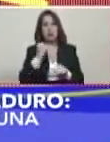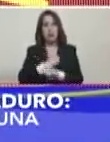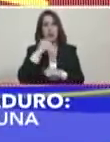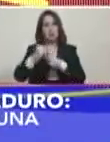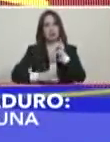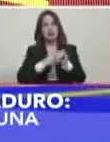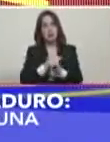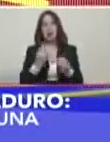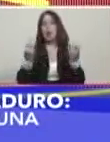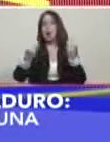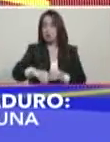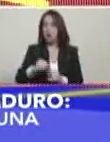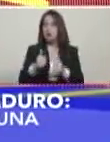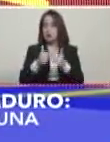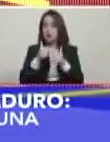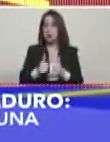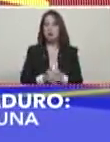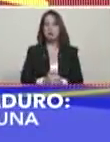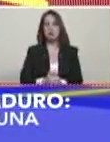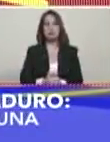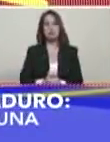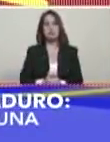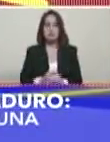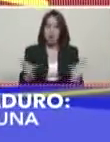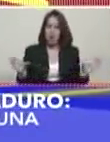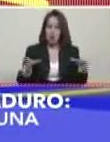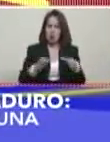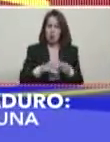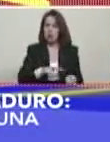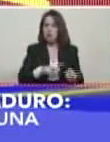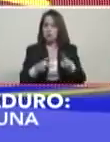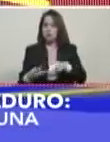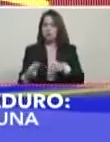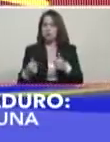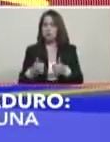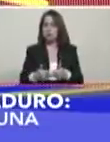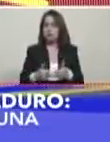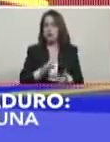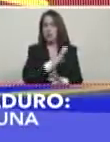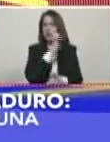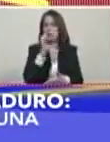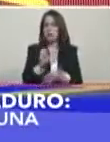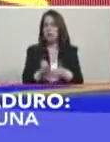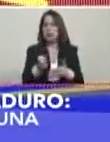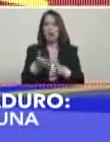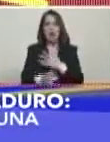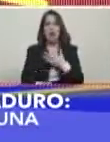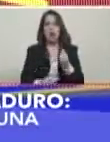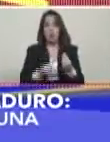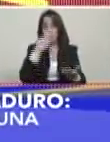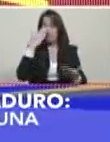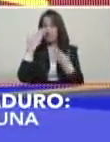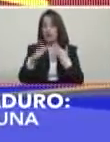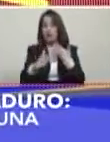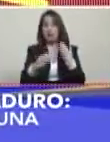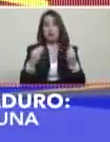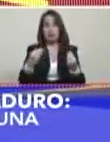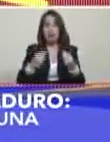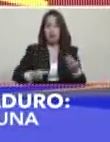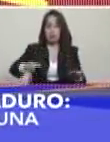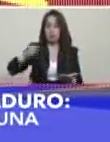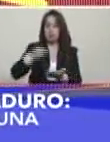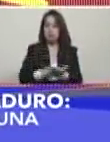acuerdo, muy bien. Agrupados en alianzas estratégicas y otras formas asociativas, de cara a un sistema de